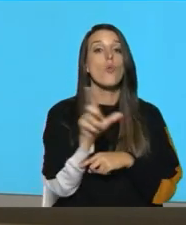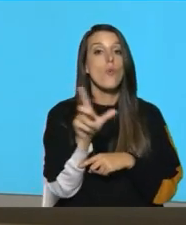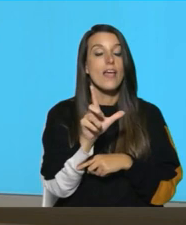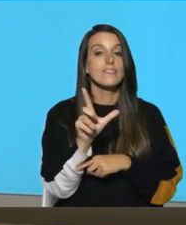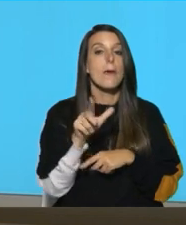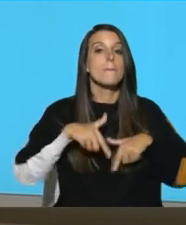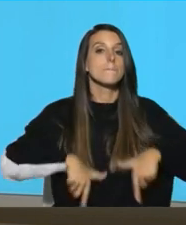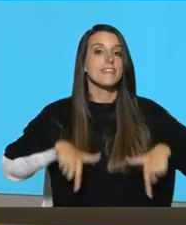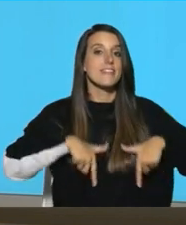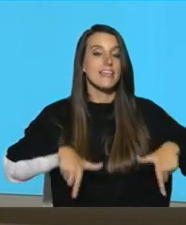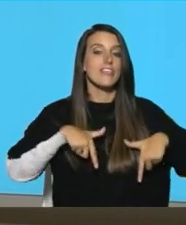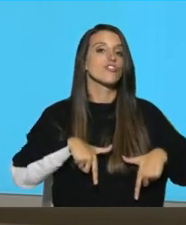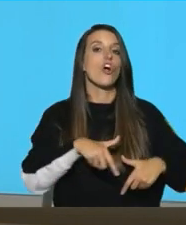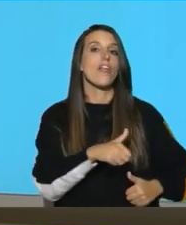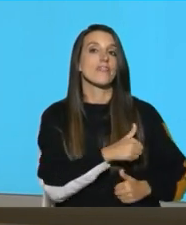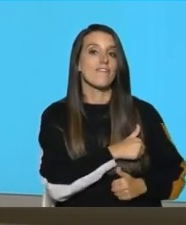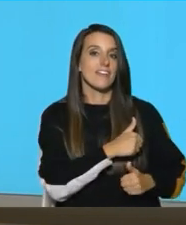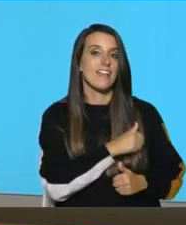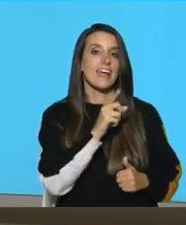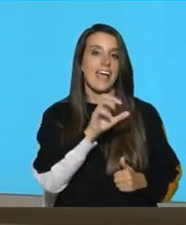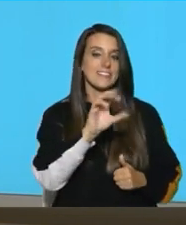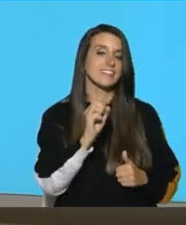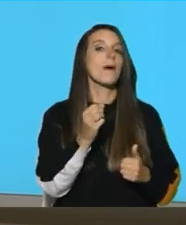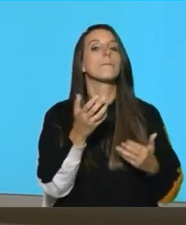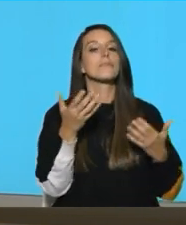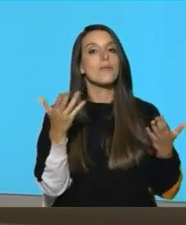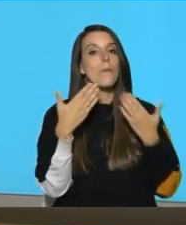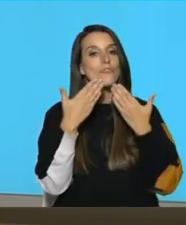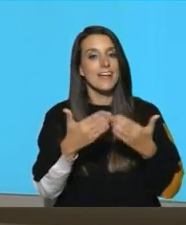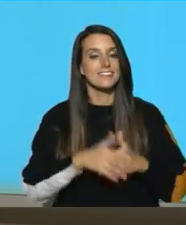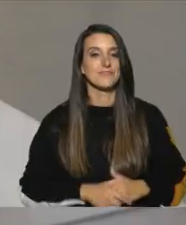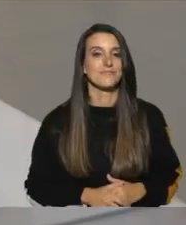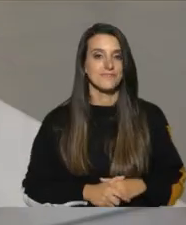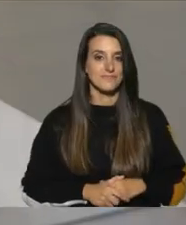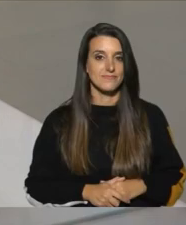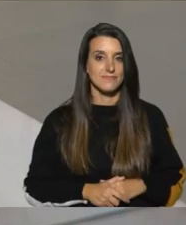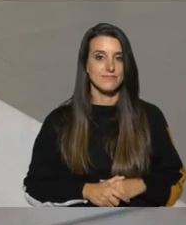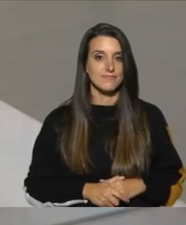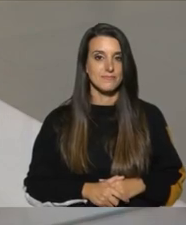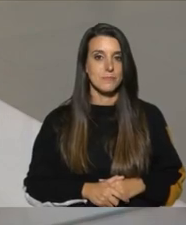es el ministro de Defensa Nacional, Javier García. Que pasen bien, gracias.